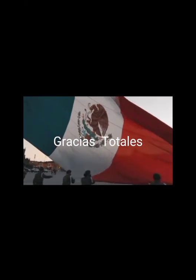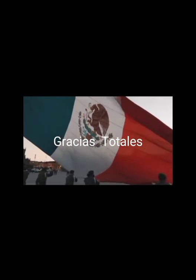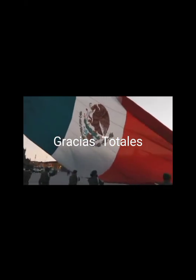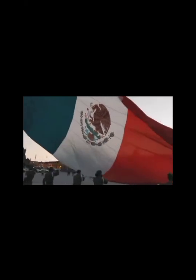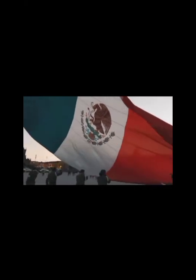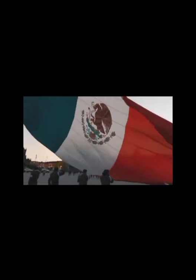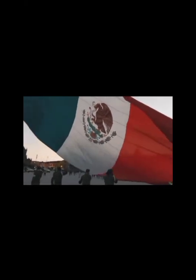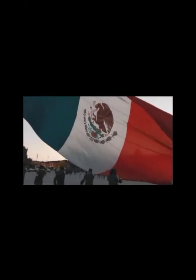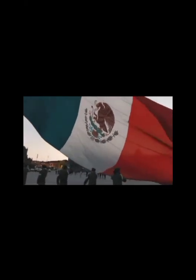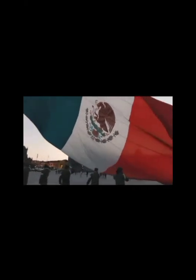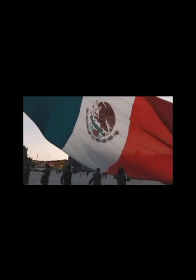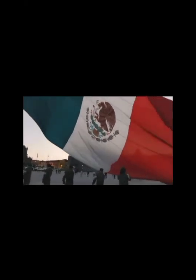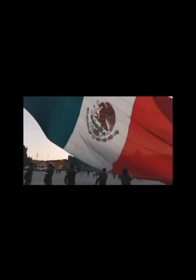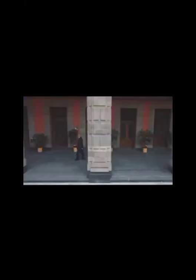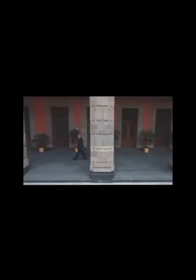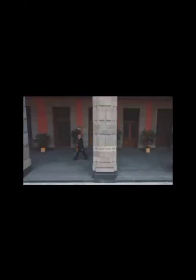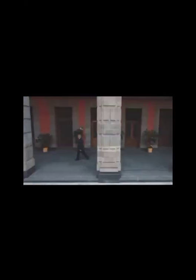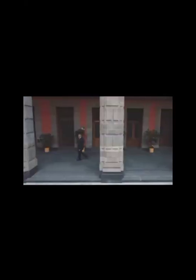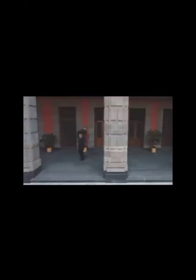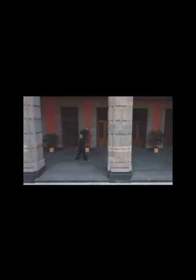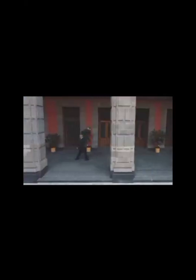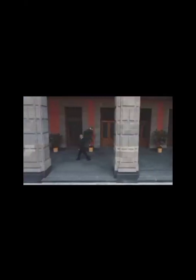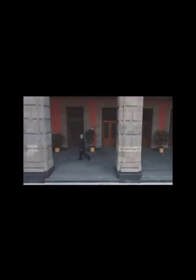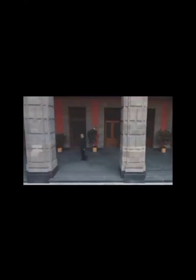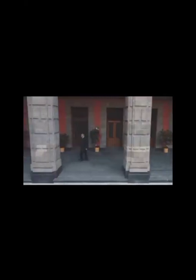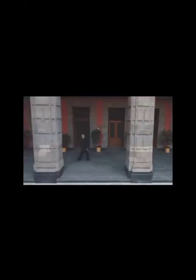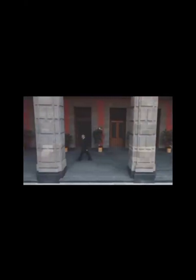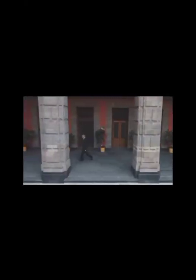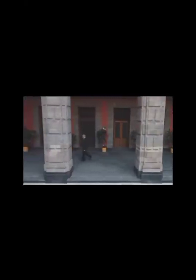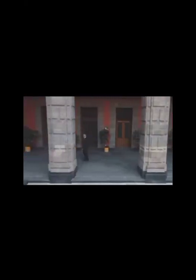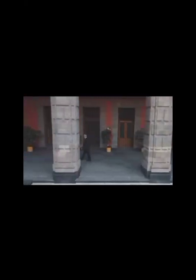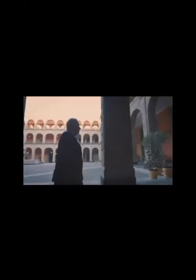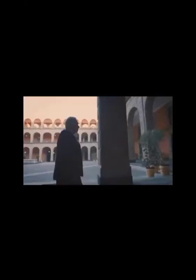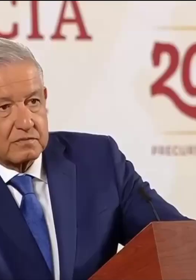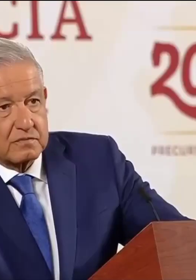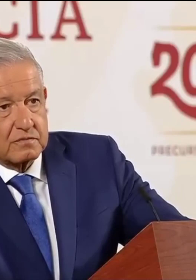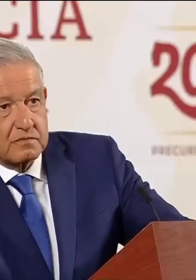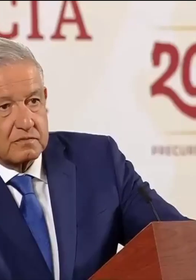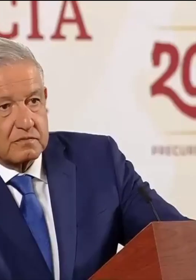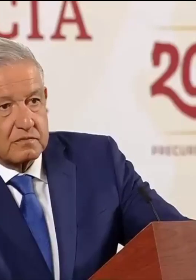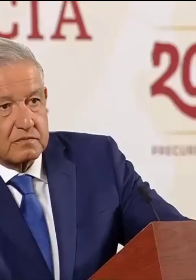aquí. Que digan que estoy